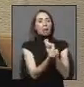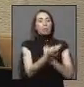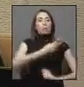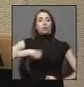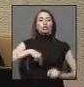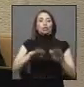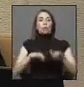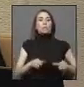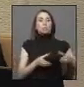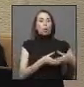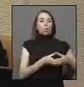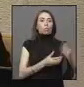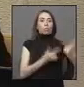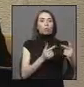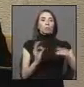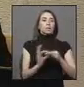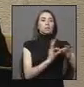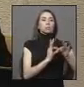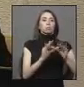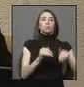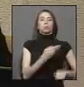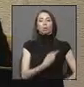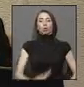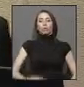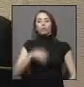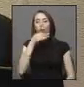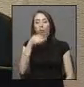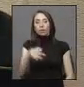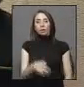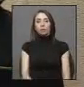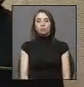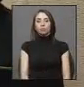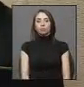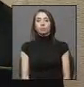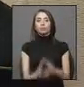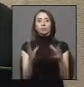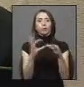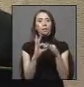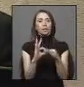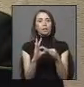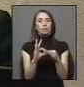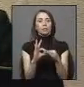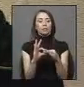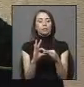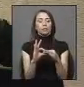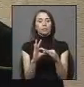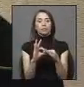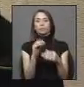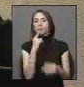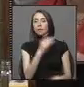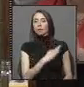misma coalición, somos el mismo gobierno, he dicho. Muchas gracias, diputado Pepe Aguirre.